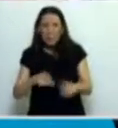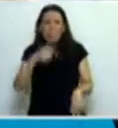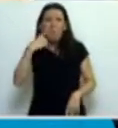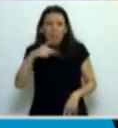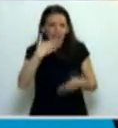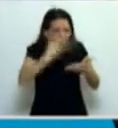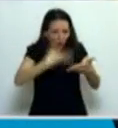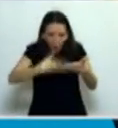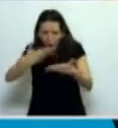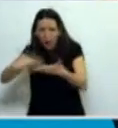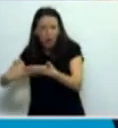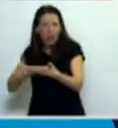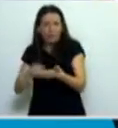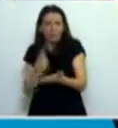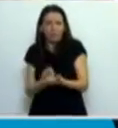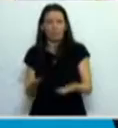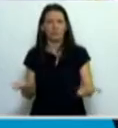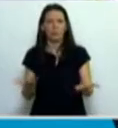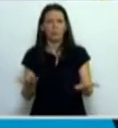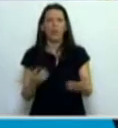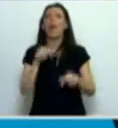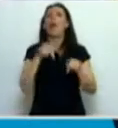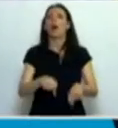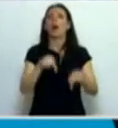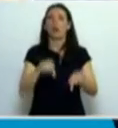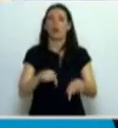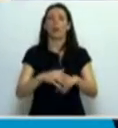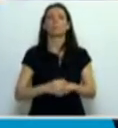y llamativamente en esta ocasión